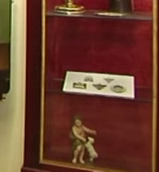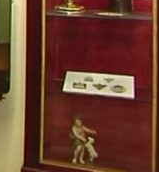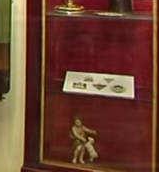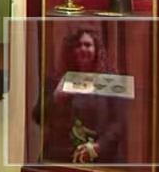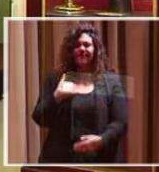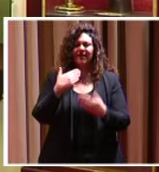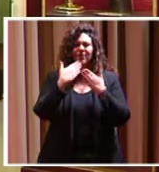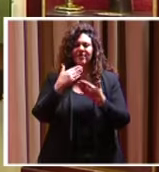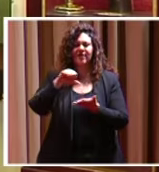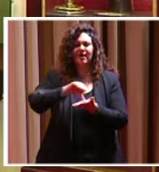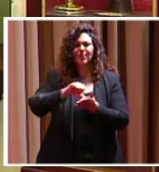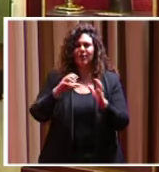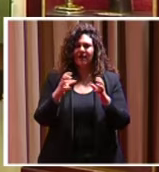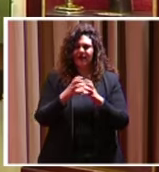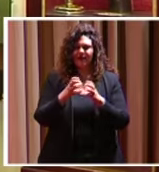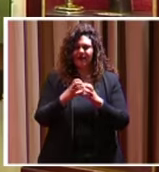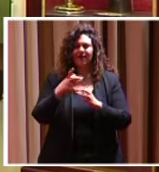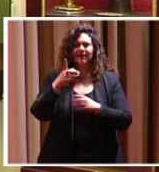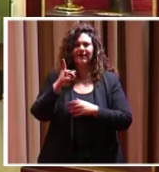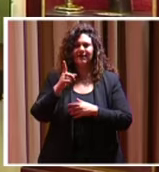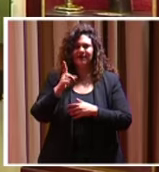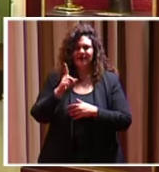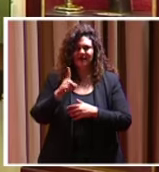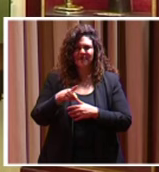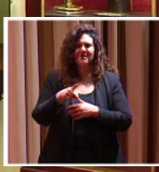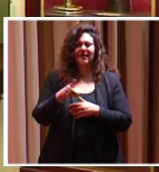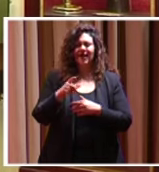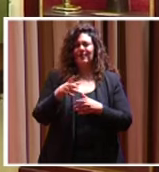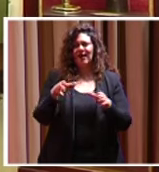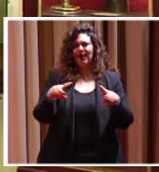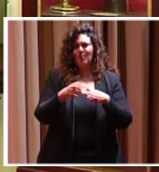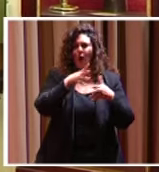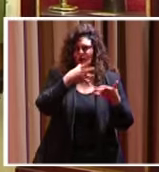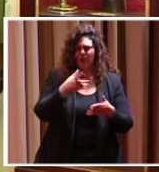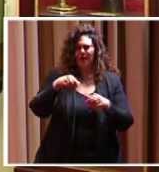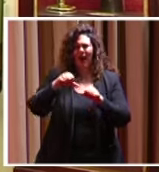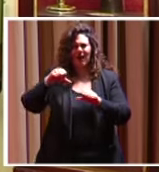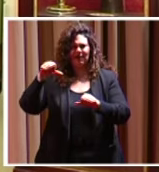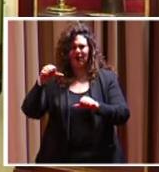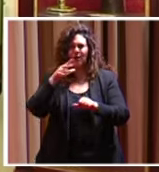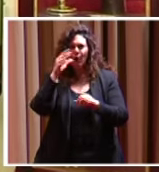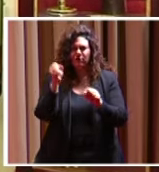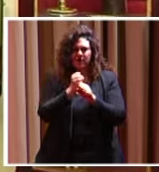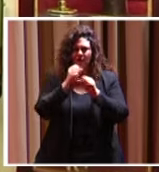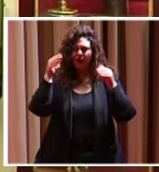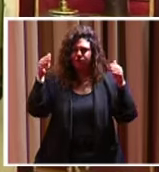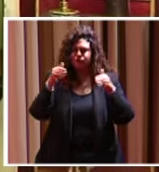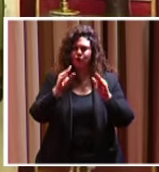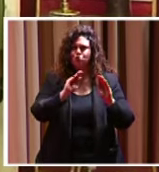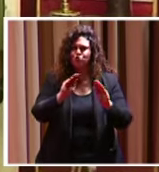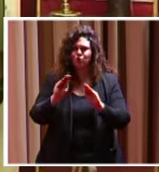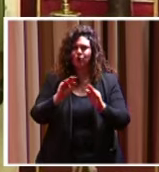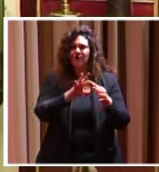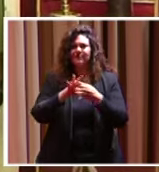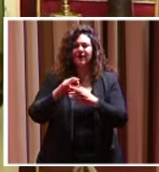Quiero agradecer a la ciudad de Granada, al consistorio actual, a los anteriores, su implicación con